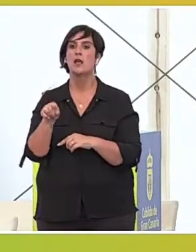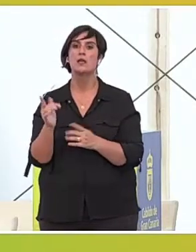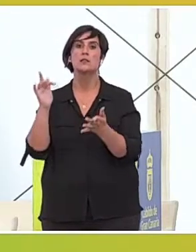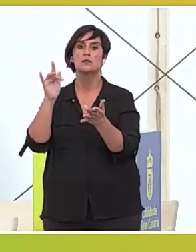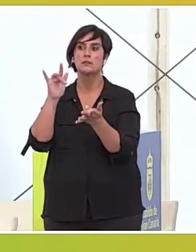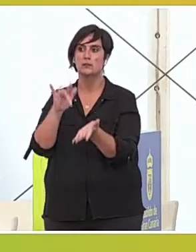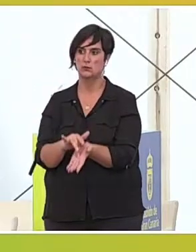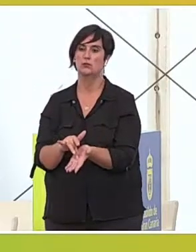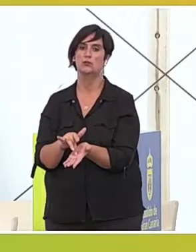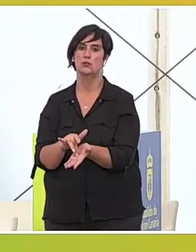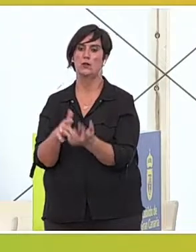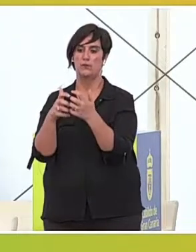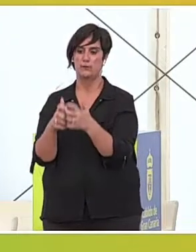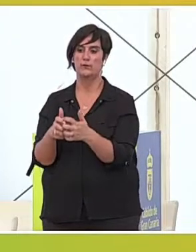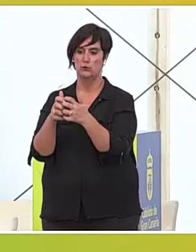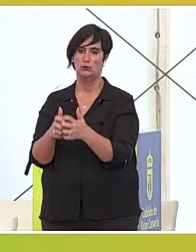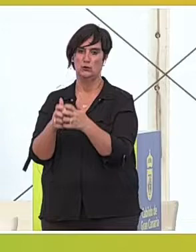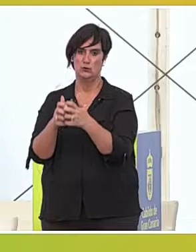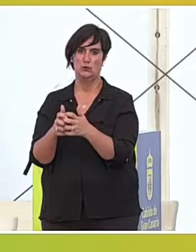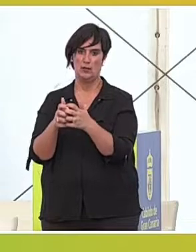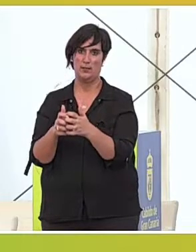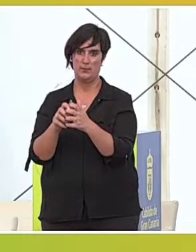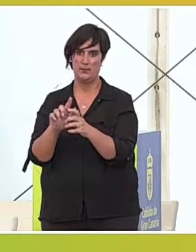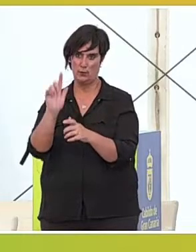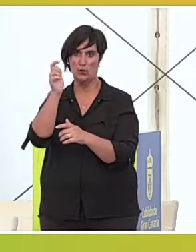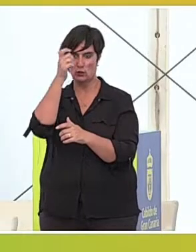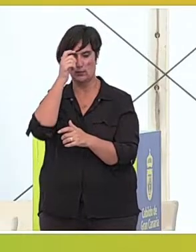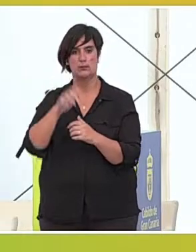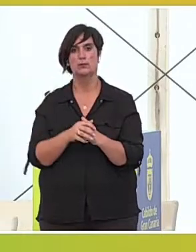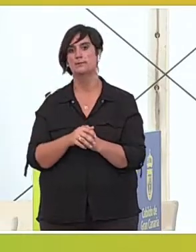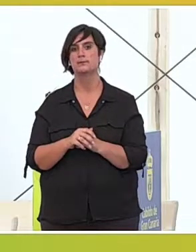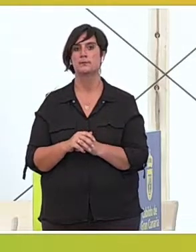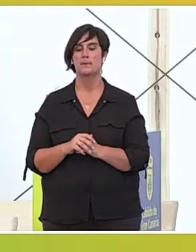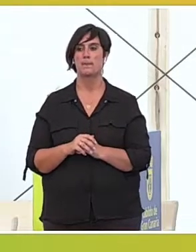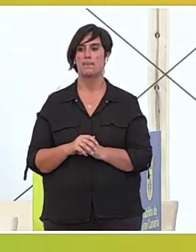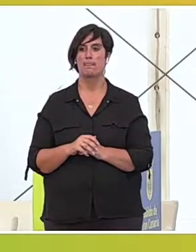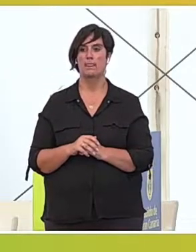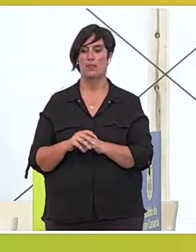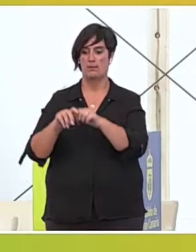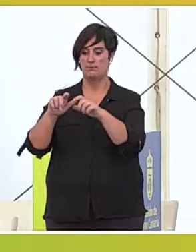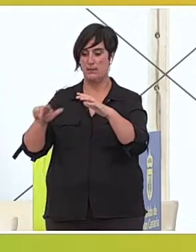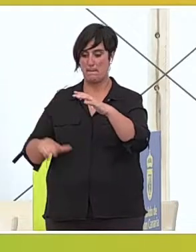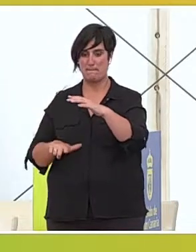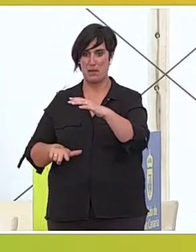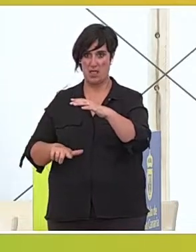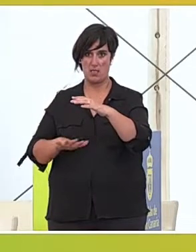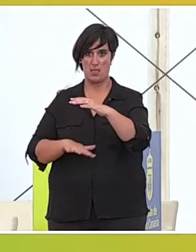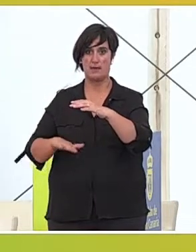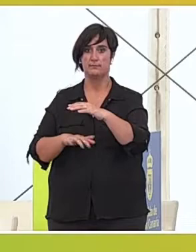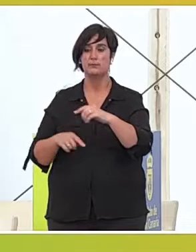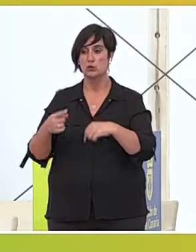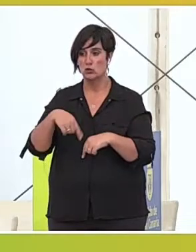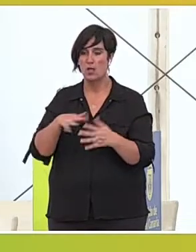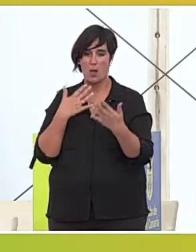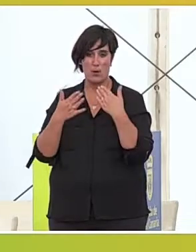el funcionamiento del concepto. Sobre esta planta estamos